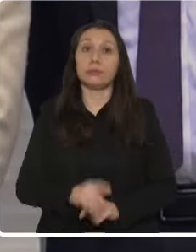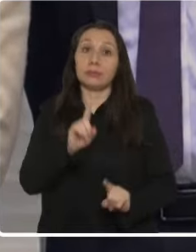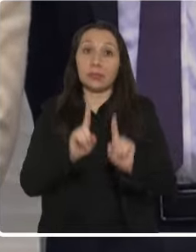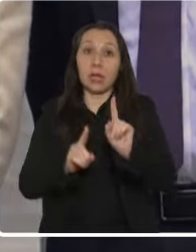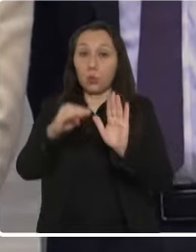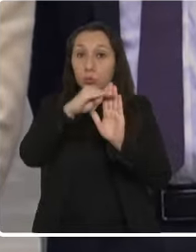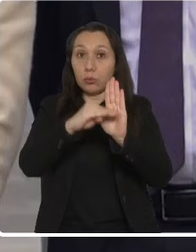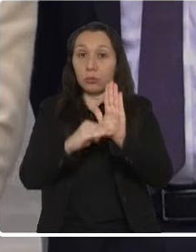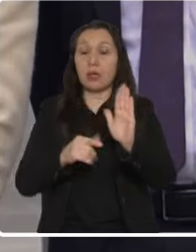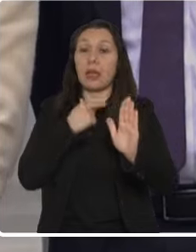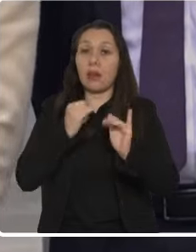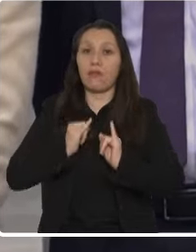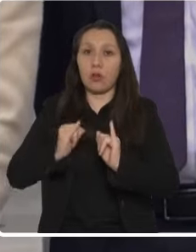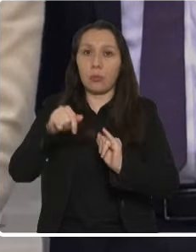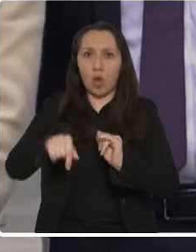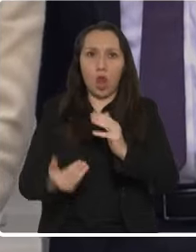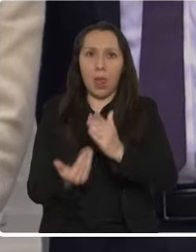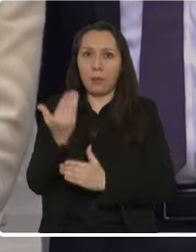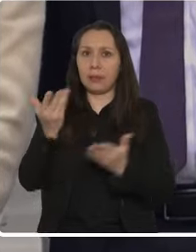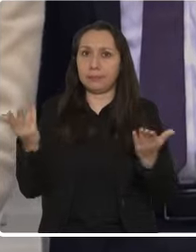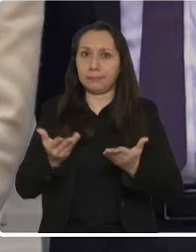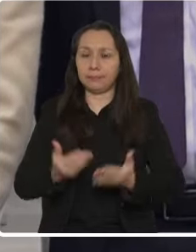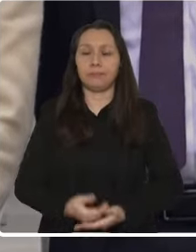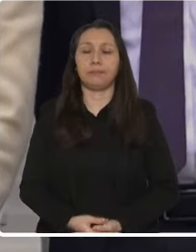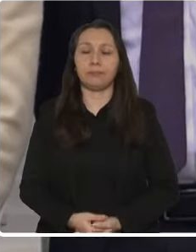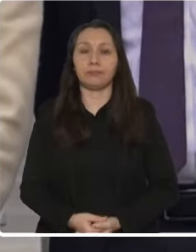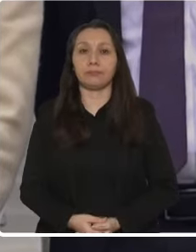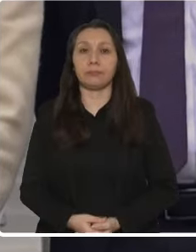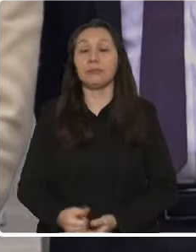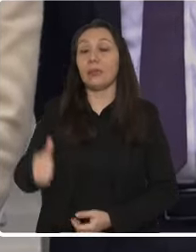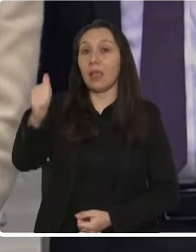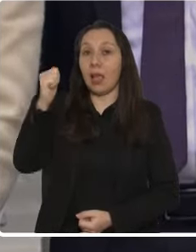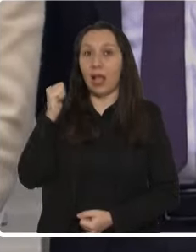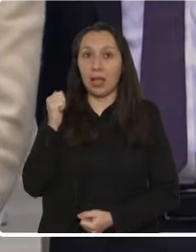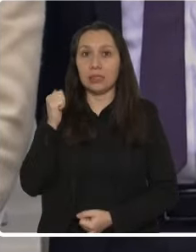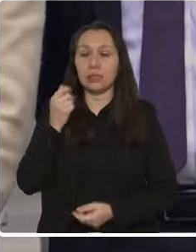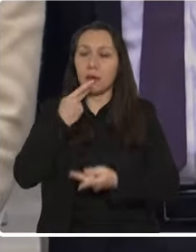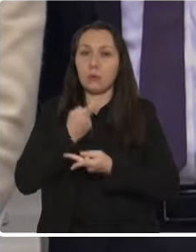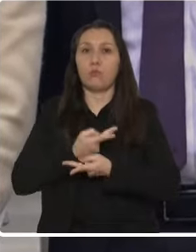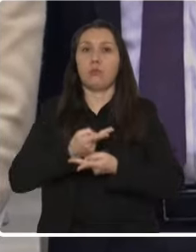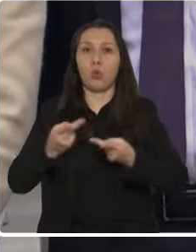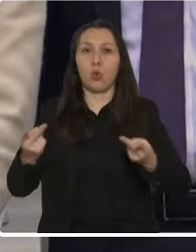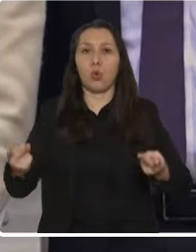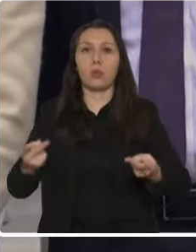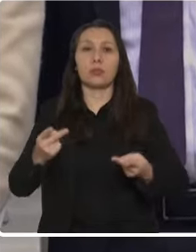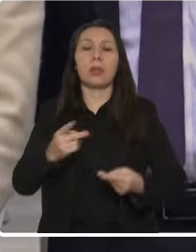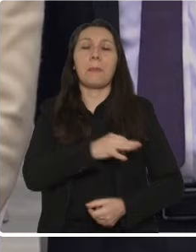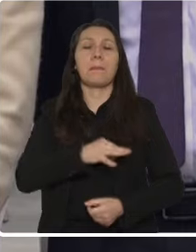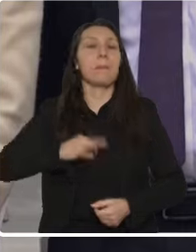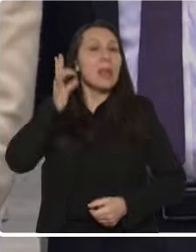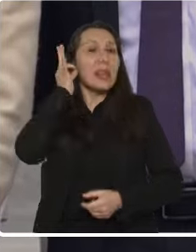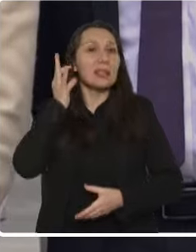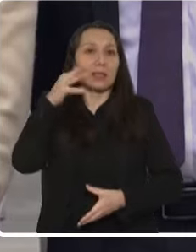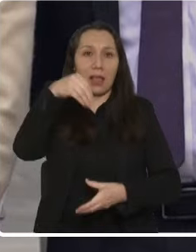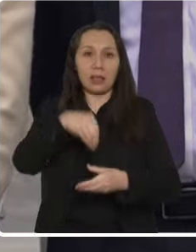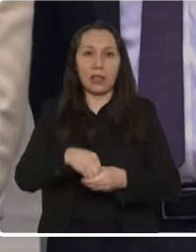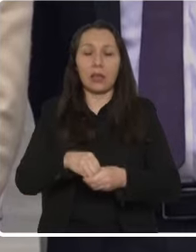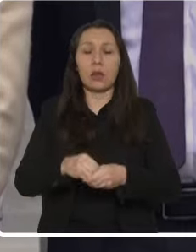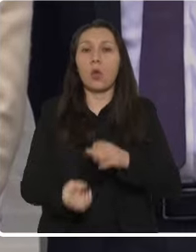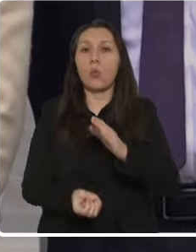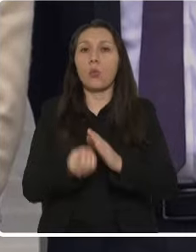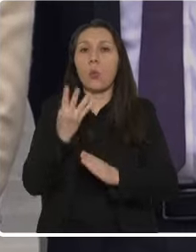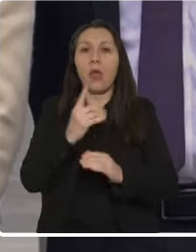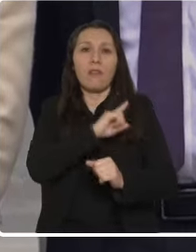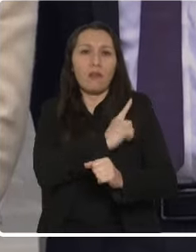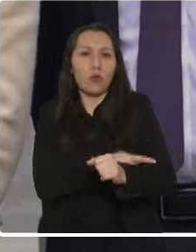Algunas de las medidas que quiero informar esta mañana son las siguientes. Ayer se anunció por parte de la ministra del Interior la creación de